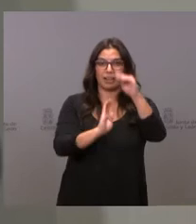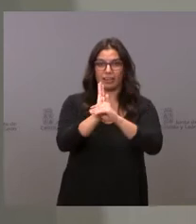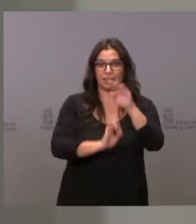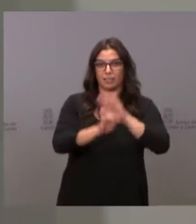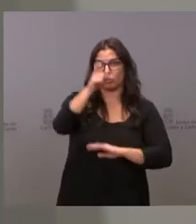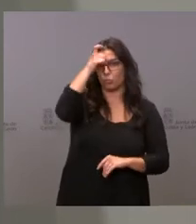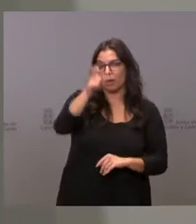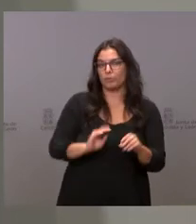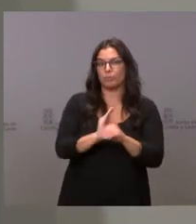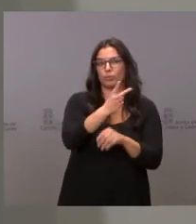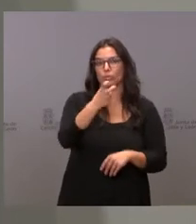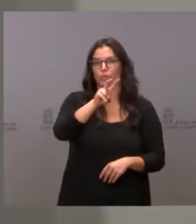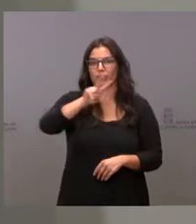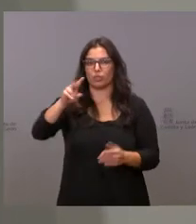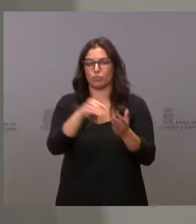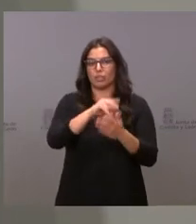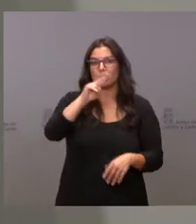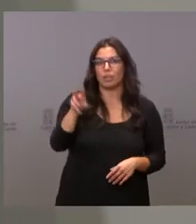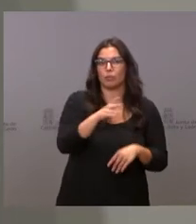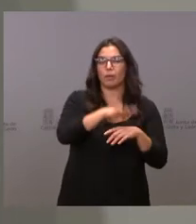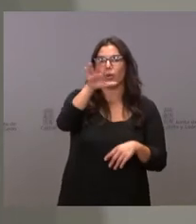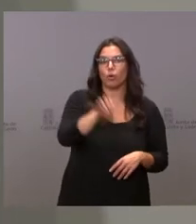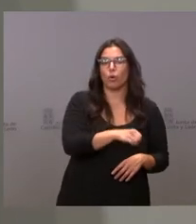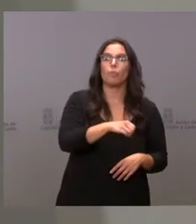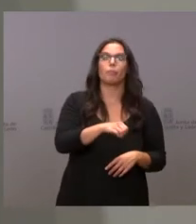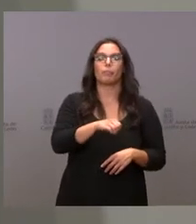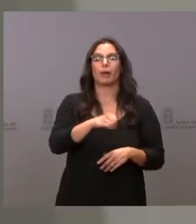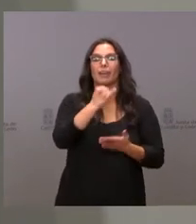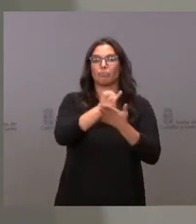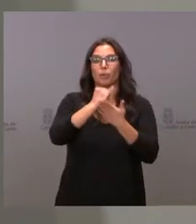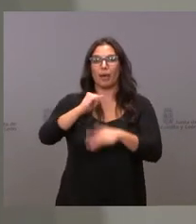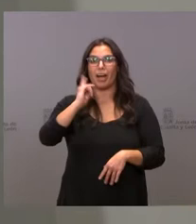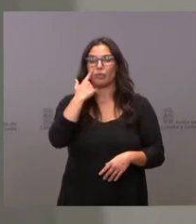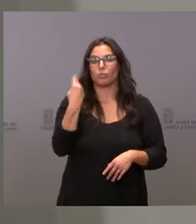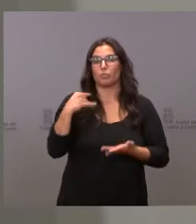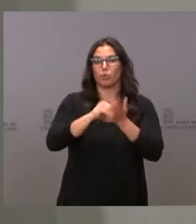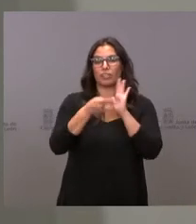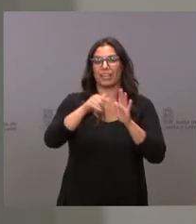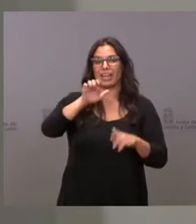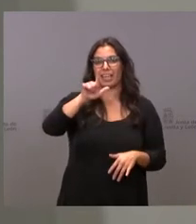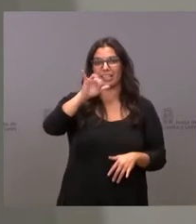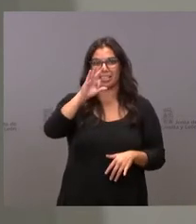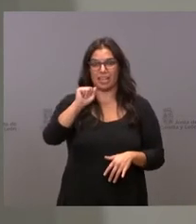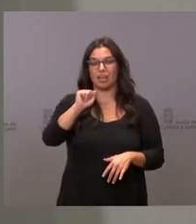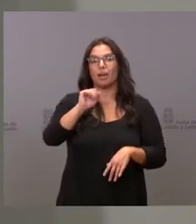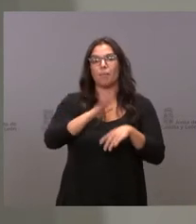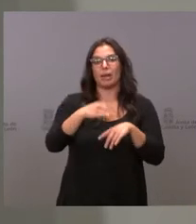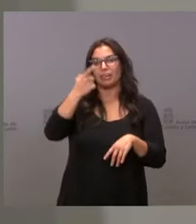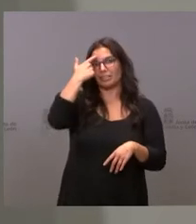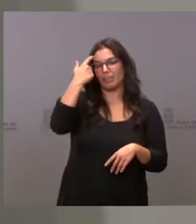invierte 222.000 euros para adquirir kits de diagnóstico mediante la técnica ELISA de las